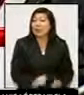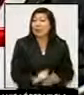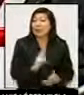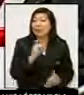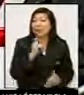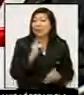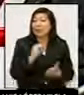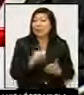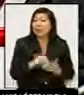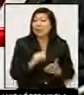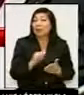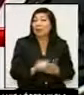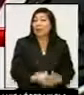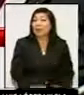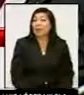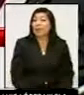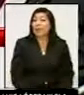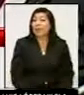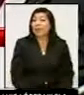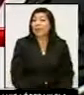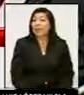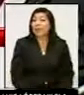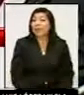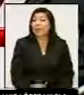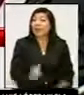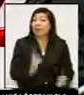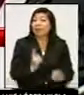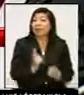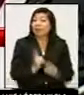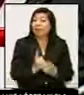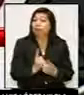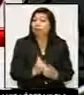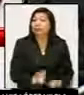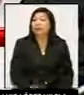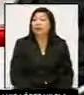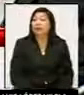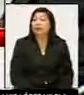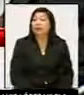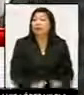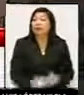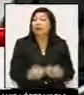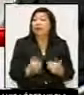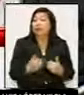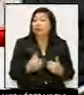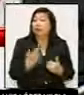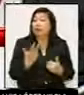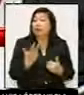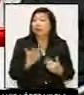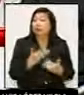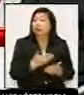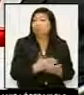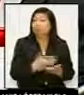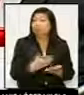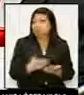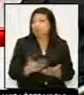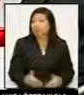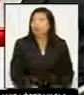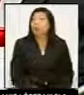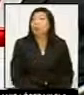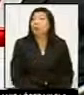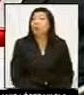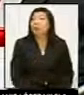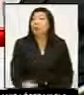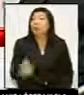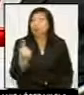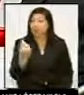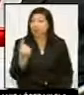el concesionario, que es FETRANSA, Ferrocarriles Transandino, y que tiene tres proveedores o tres operadores, uno